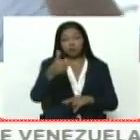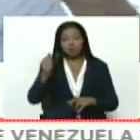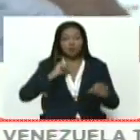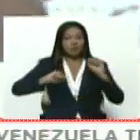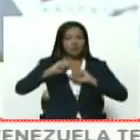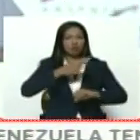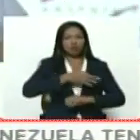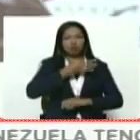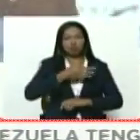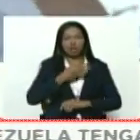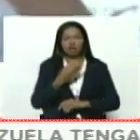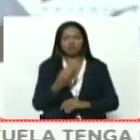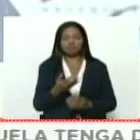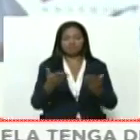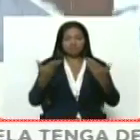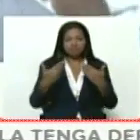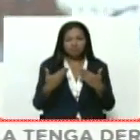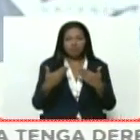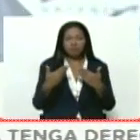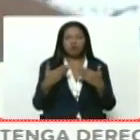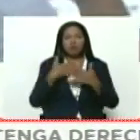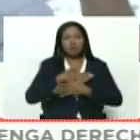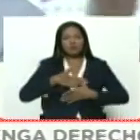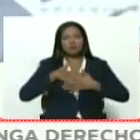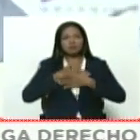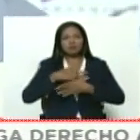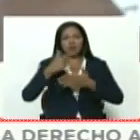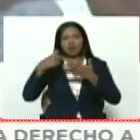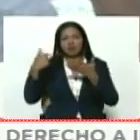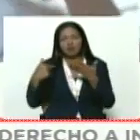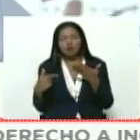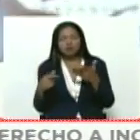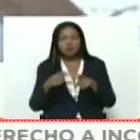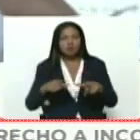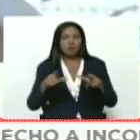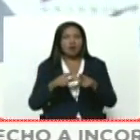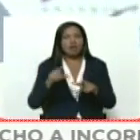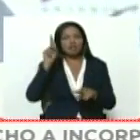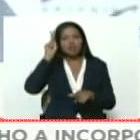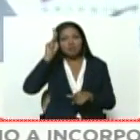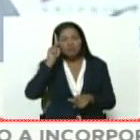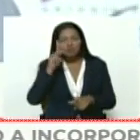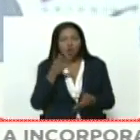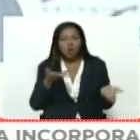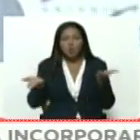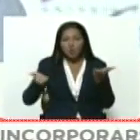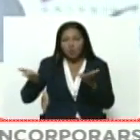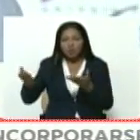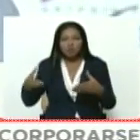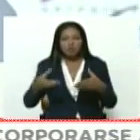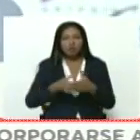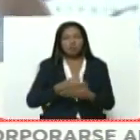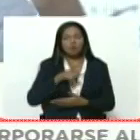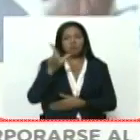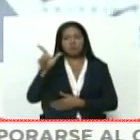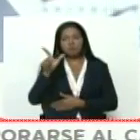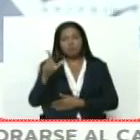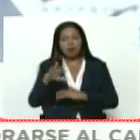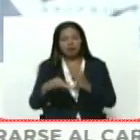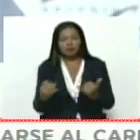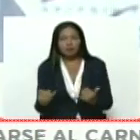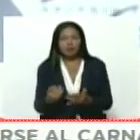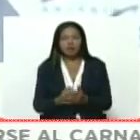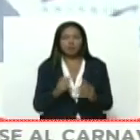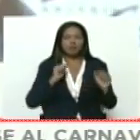sociales, aportar las condiciones materiales de planta profesoral, de logística que tiene el partido para ayudar al movimiento